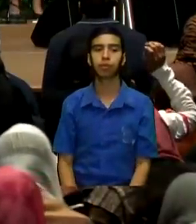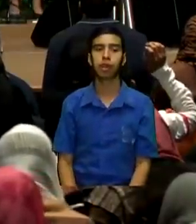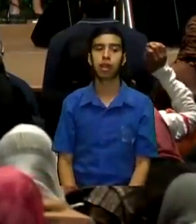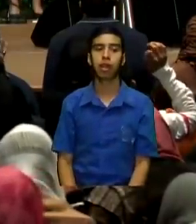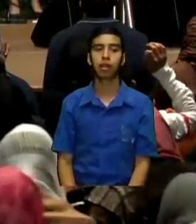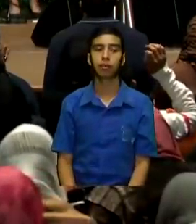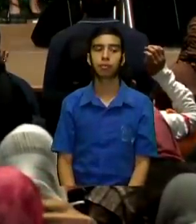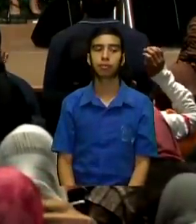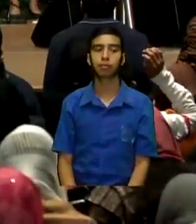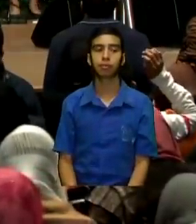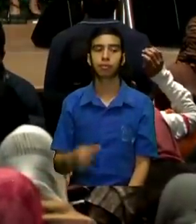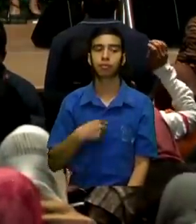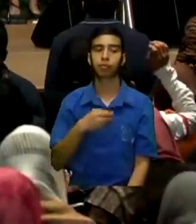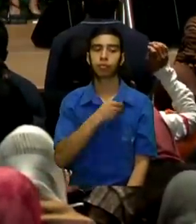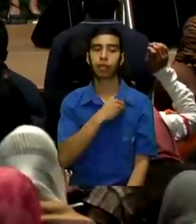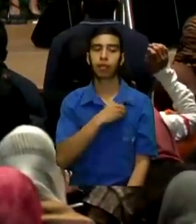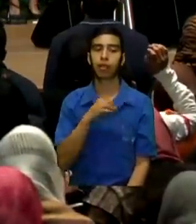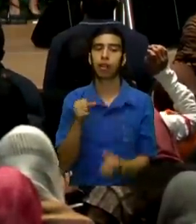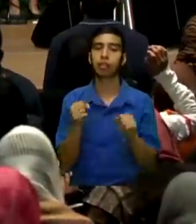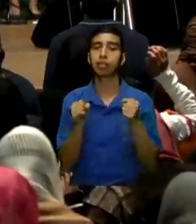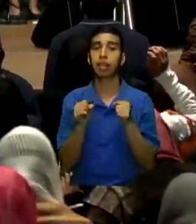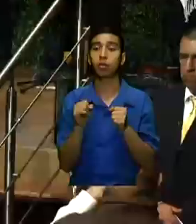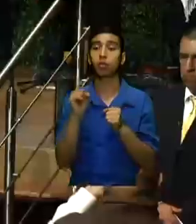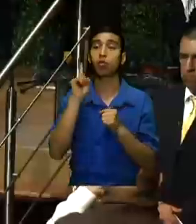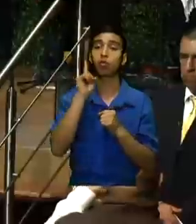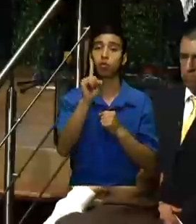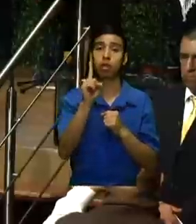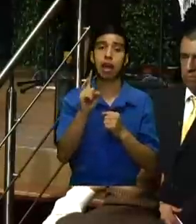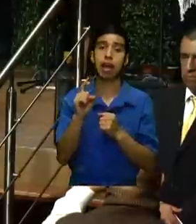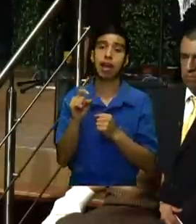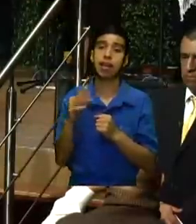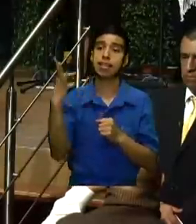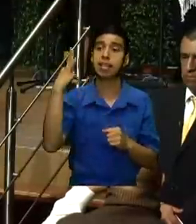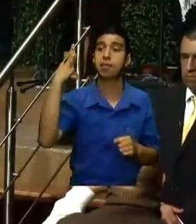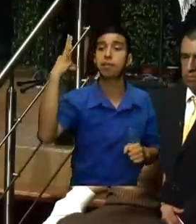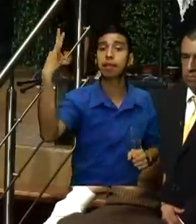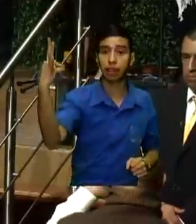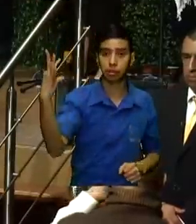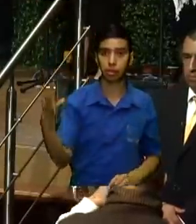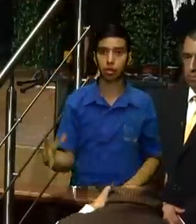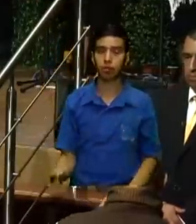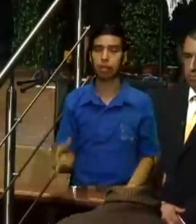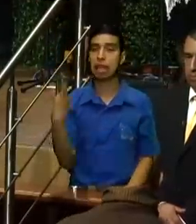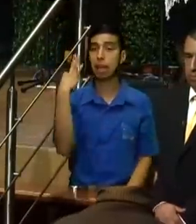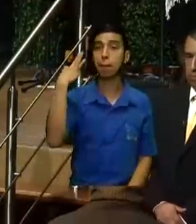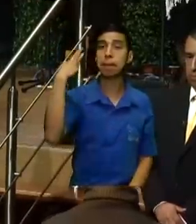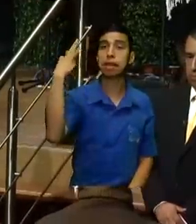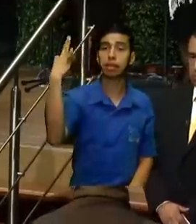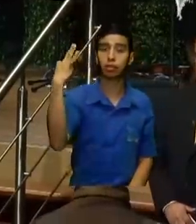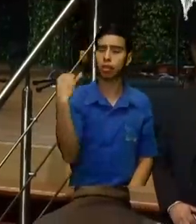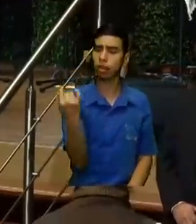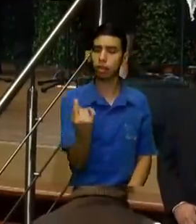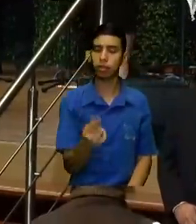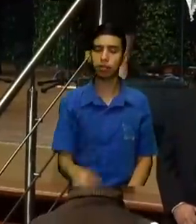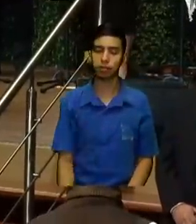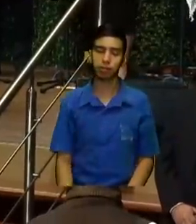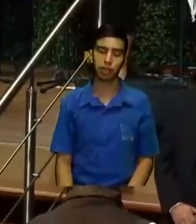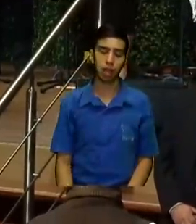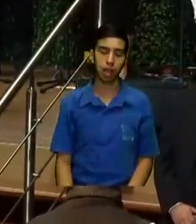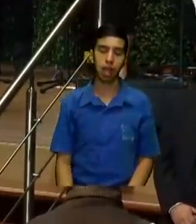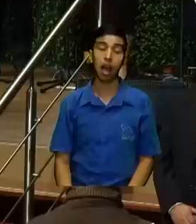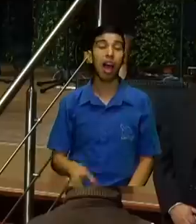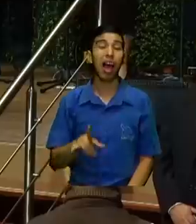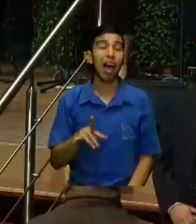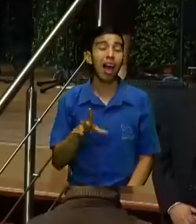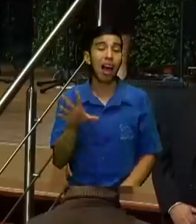Quiero hacer una invitación antes de finalizar y orar por toda la iglesia, por toda la Grey. ¿Habrá alguien que quiera aceptar